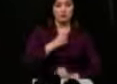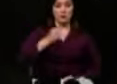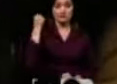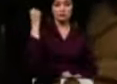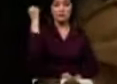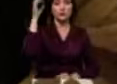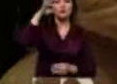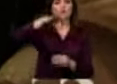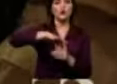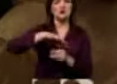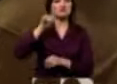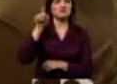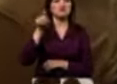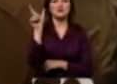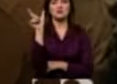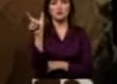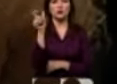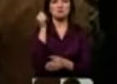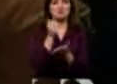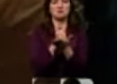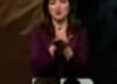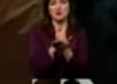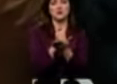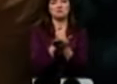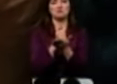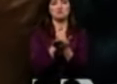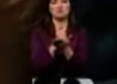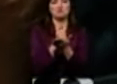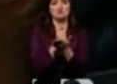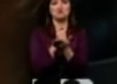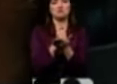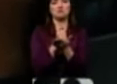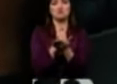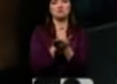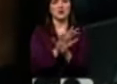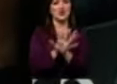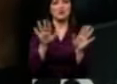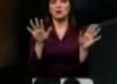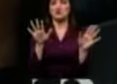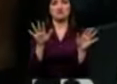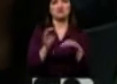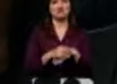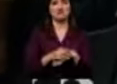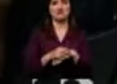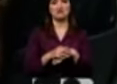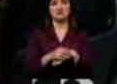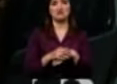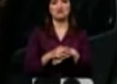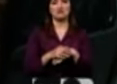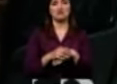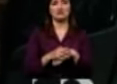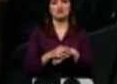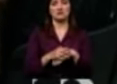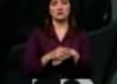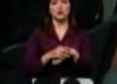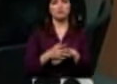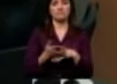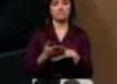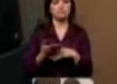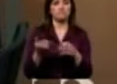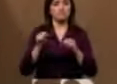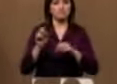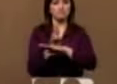derecho al voto, únicamente necesita el pasaporte, la cédula de ciudadanía e identidad y ninguno de estos documentos tiene que estar vigente para el sufragio, ¿no? Sin